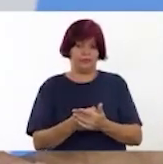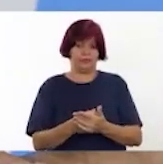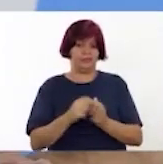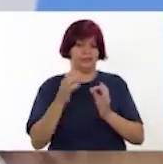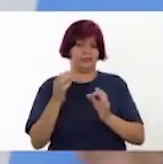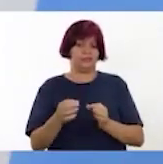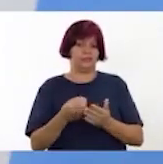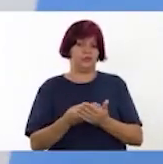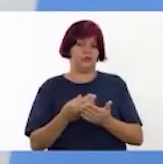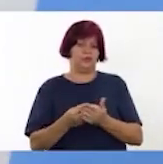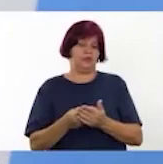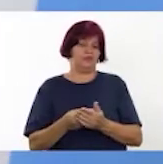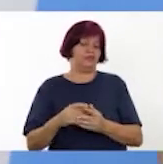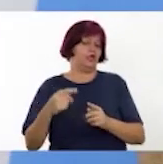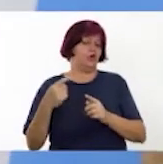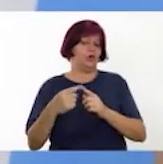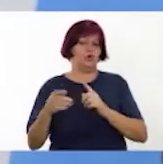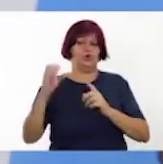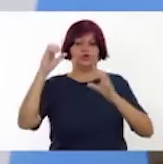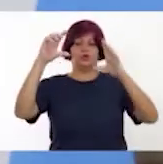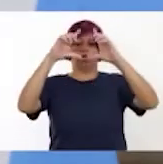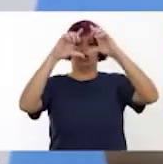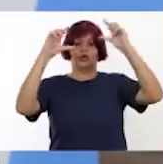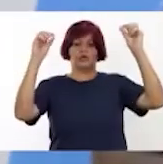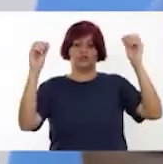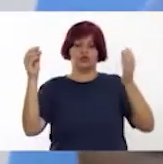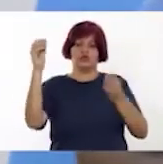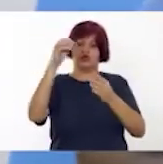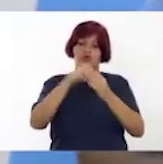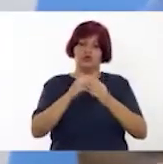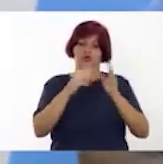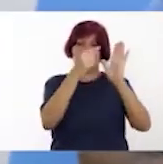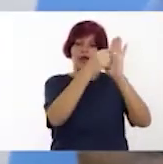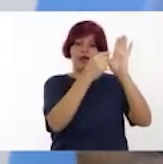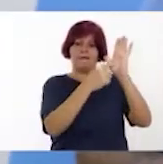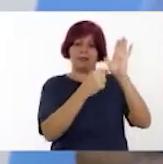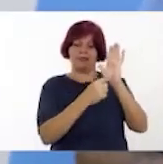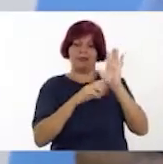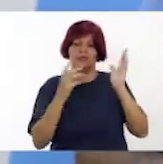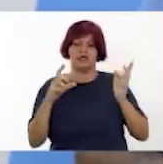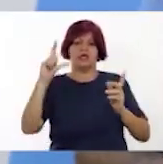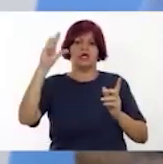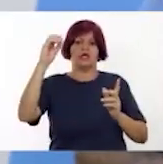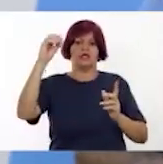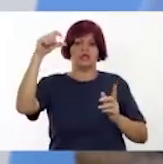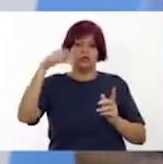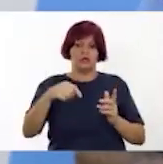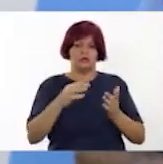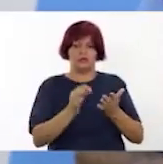Ustedes van a tener otro tipo de ecuaciones cuando ustedes introduzcan las propiedades de los logaritmos,